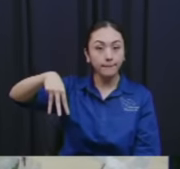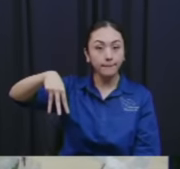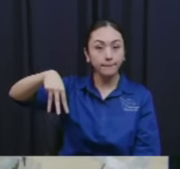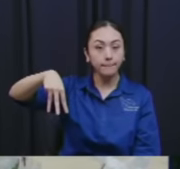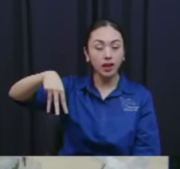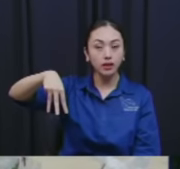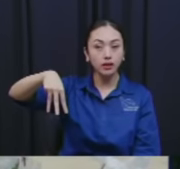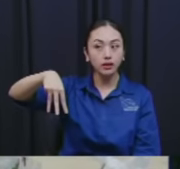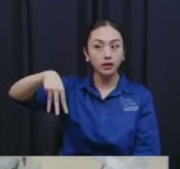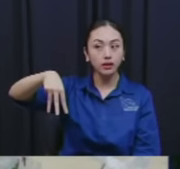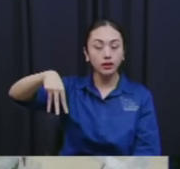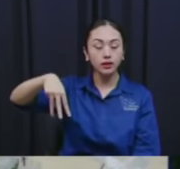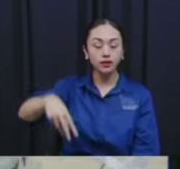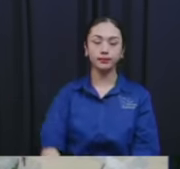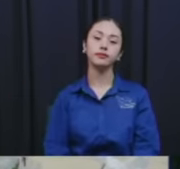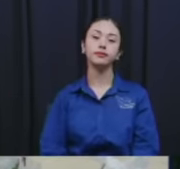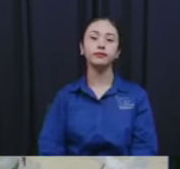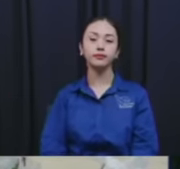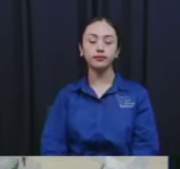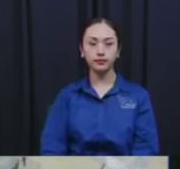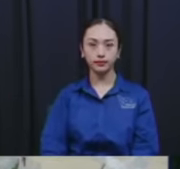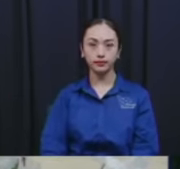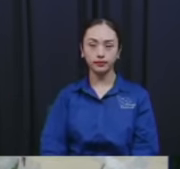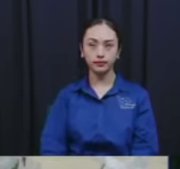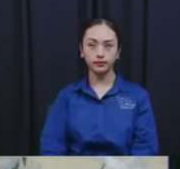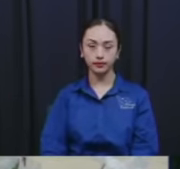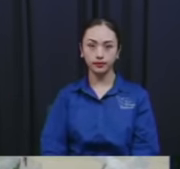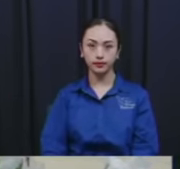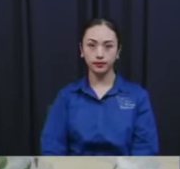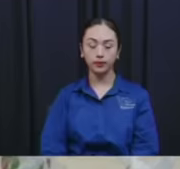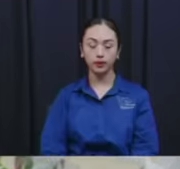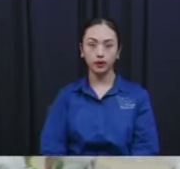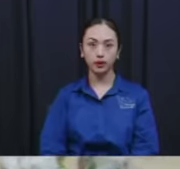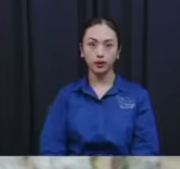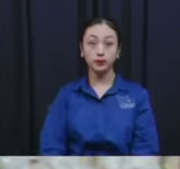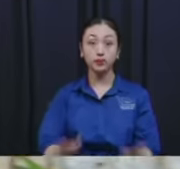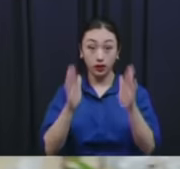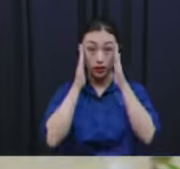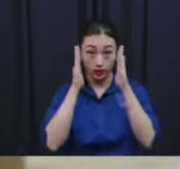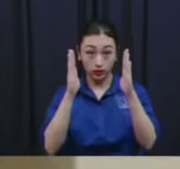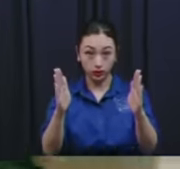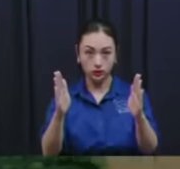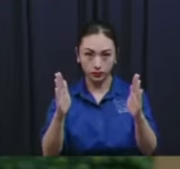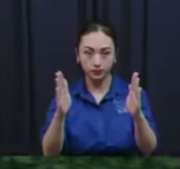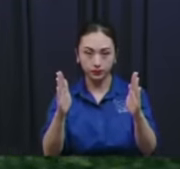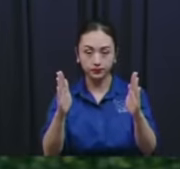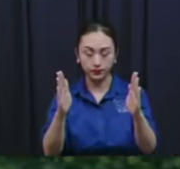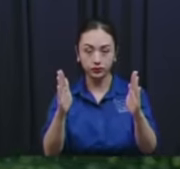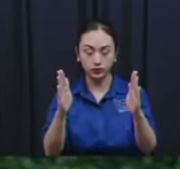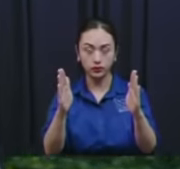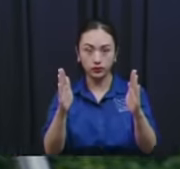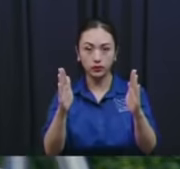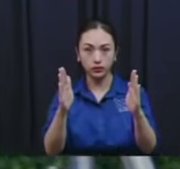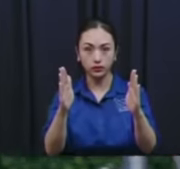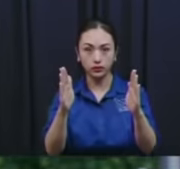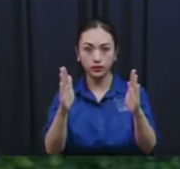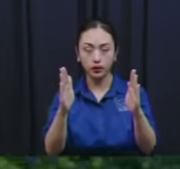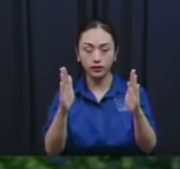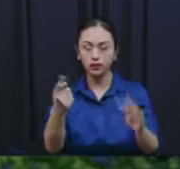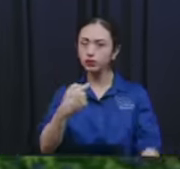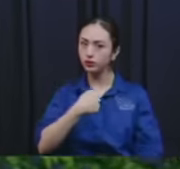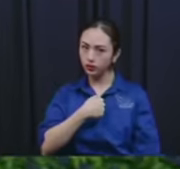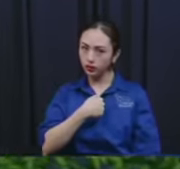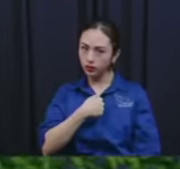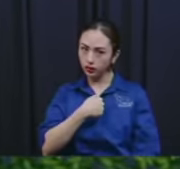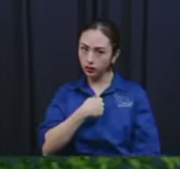Elohim y Elohim por favor póngame mucha atención en esto porque yo me hago cargo de lo que digo pero